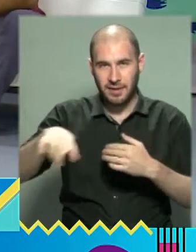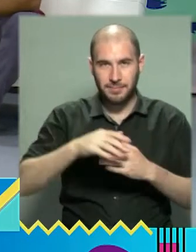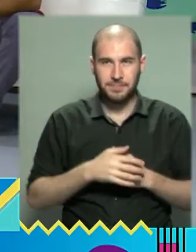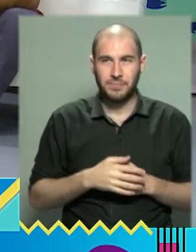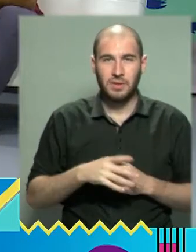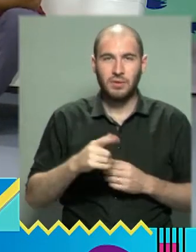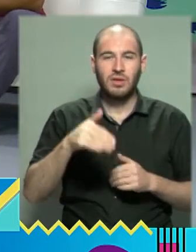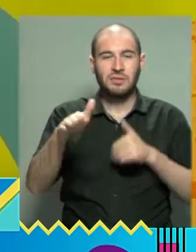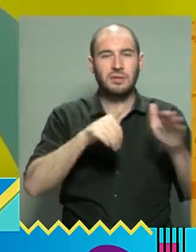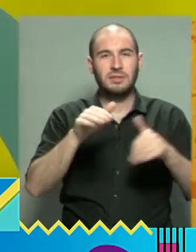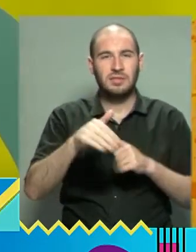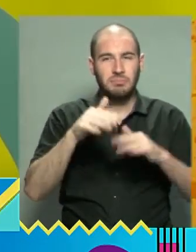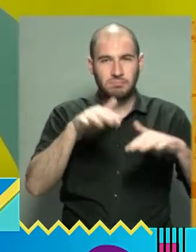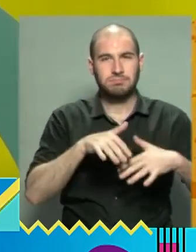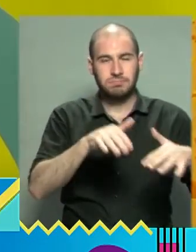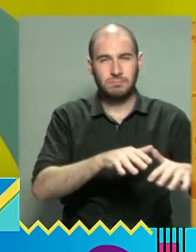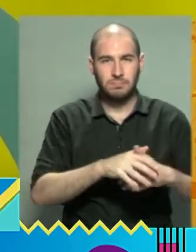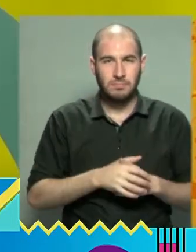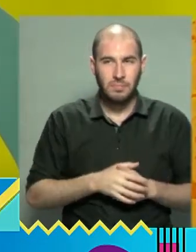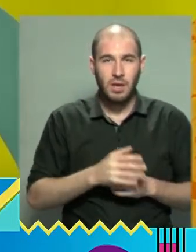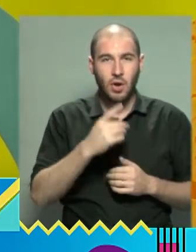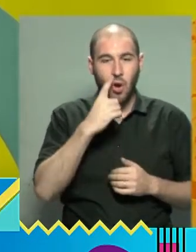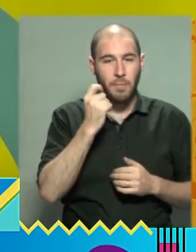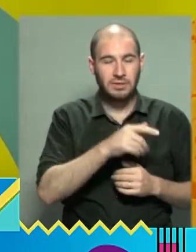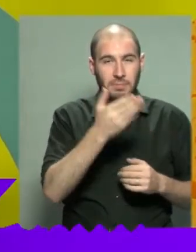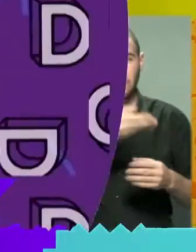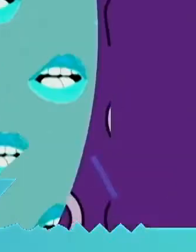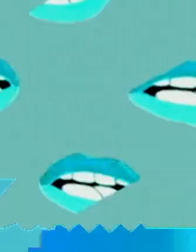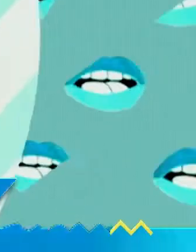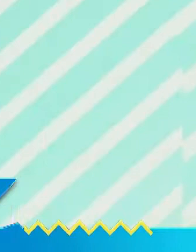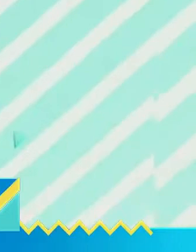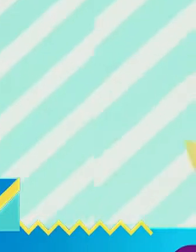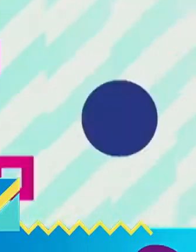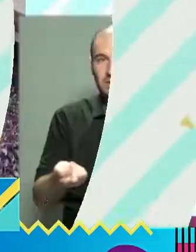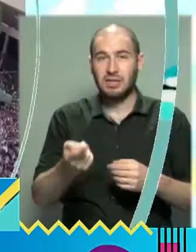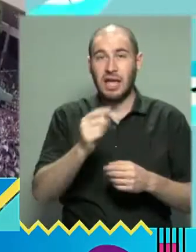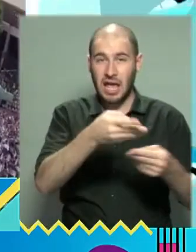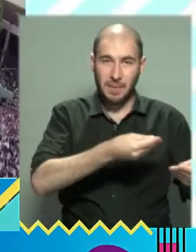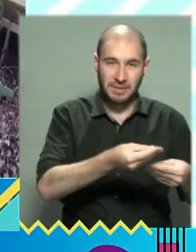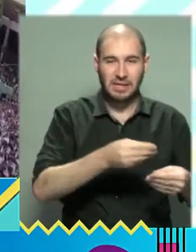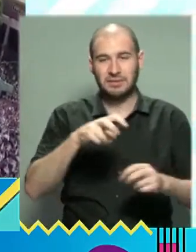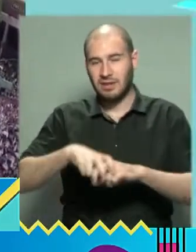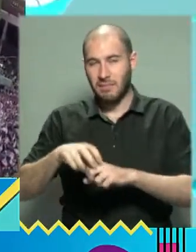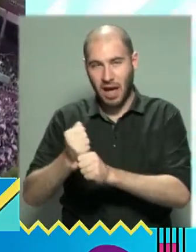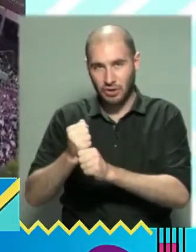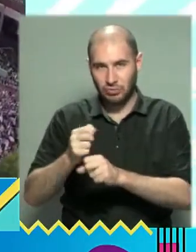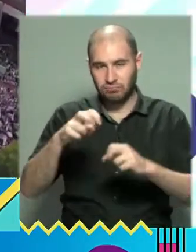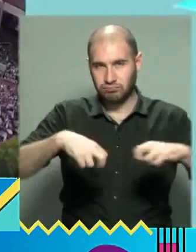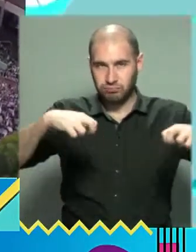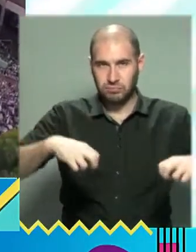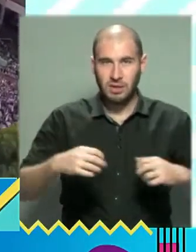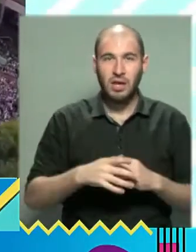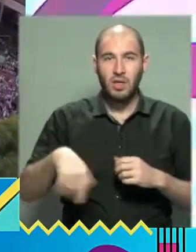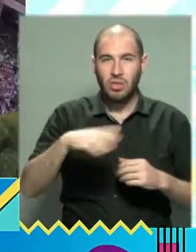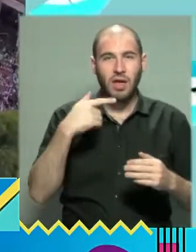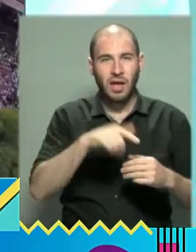van a convocar a una movilización. Irigoyen sentaba a los empresarios de un lado, sentaba a los trabajadores del otro y de cierta forma les empezó